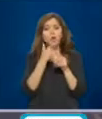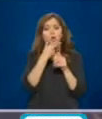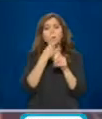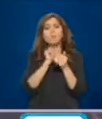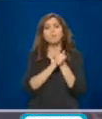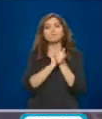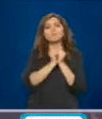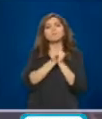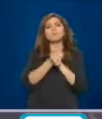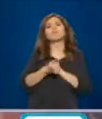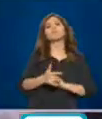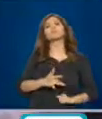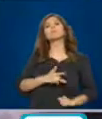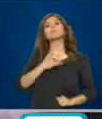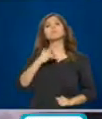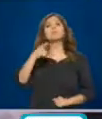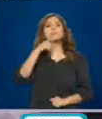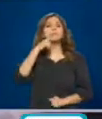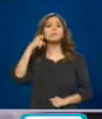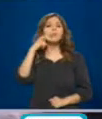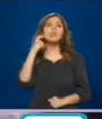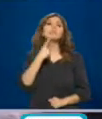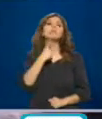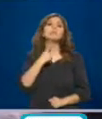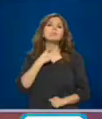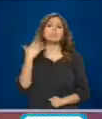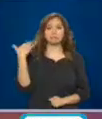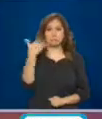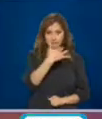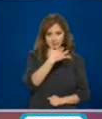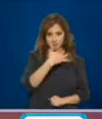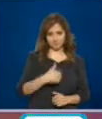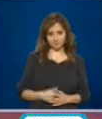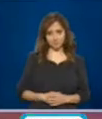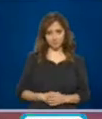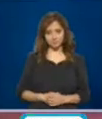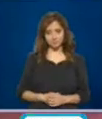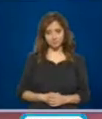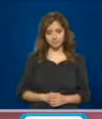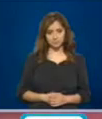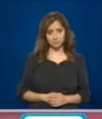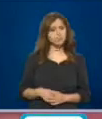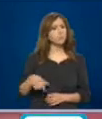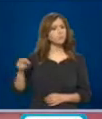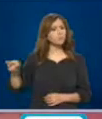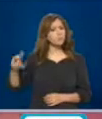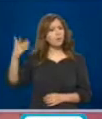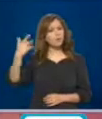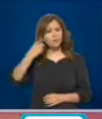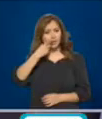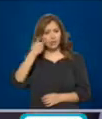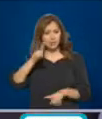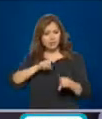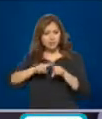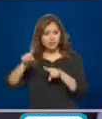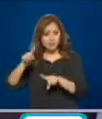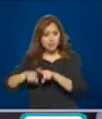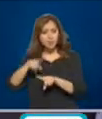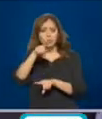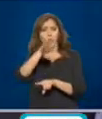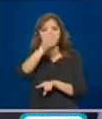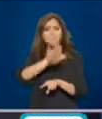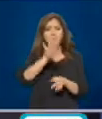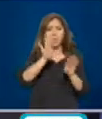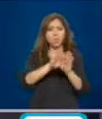experiencia orgásmica. Pero algo que tú decías muy importante, Gaby, ¿hay diferentes? Exactamente. Pues pareciera que estuvieses hablándonos